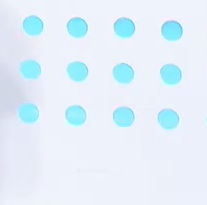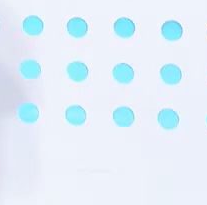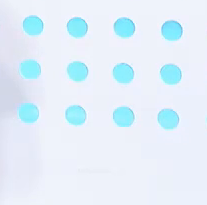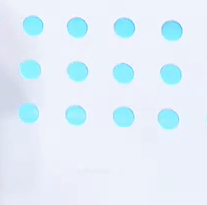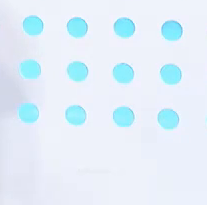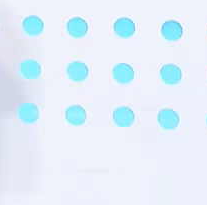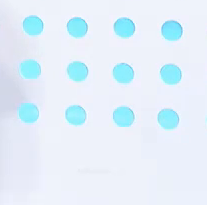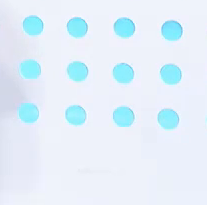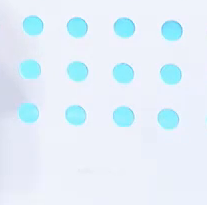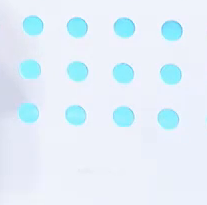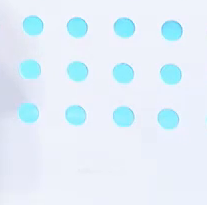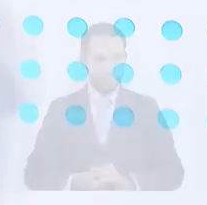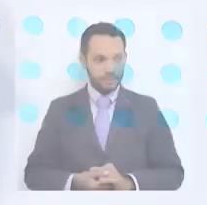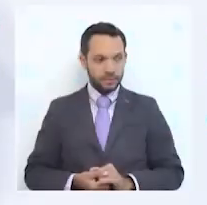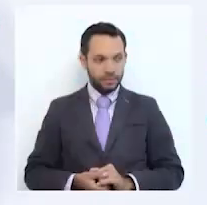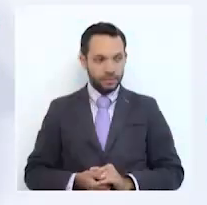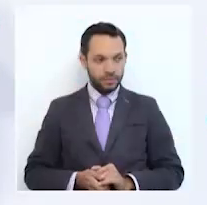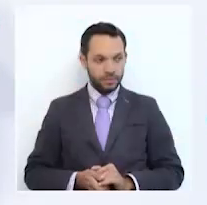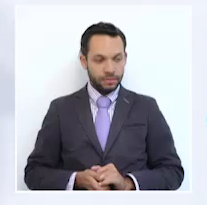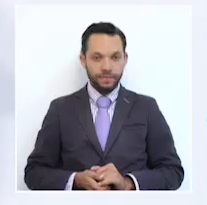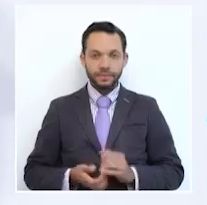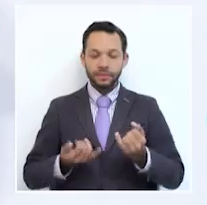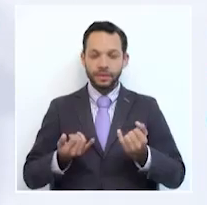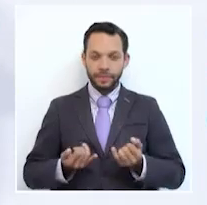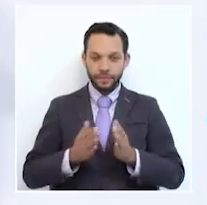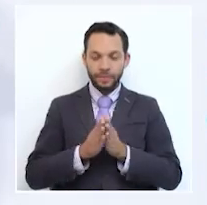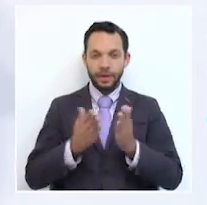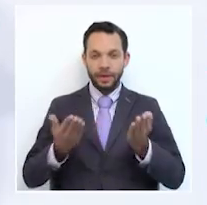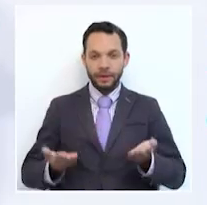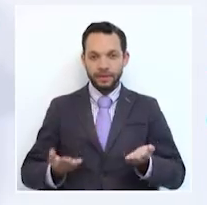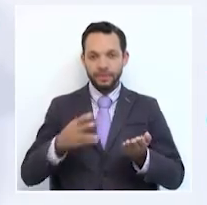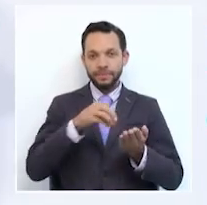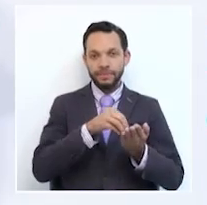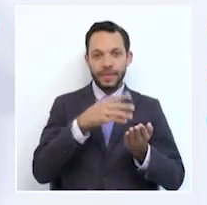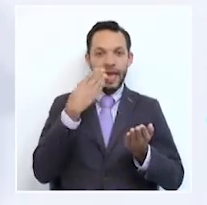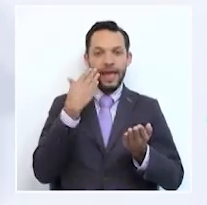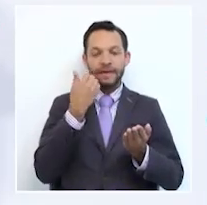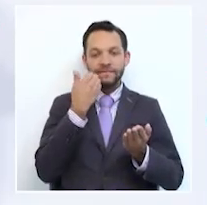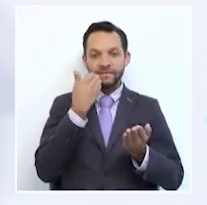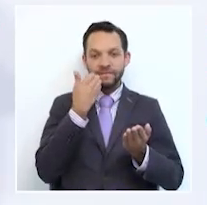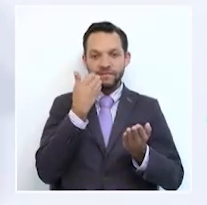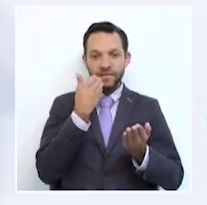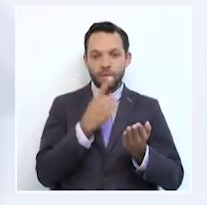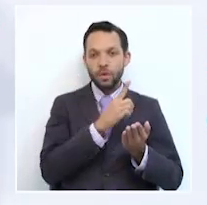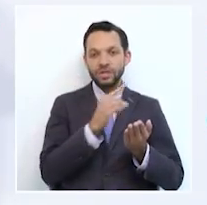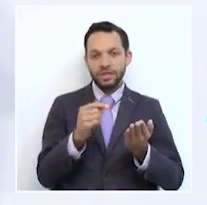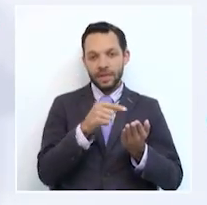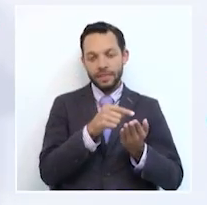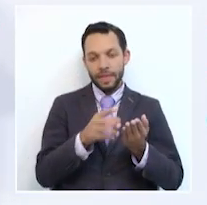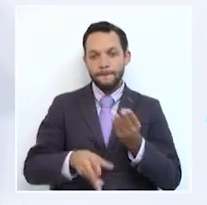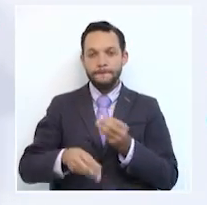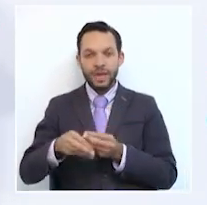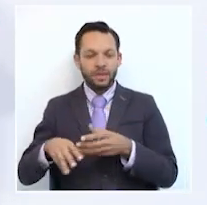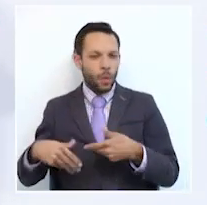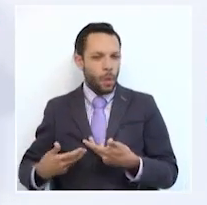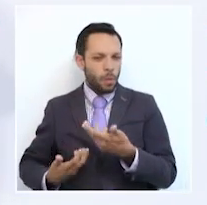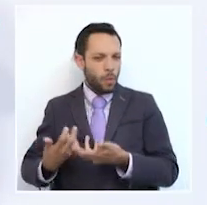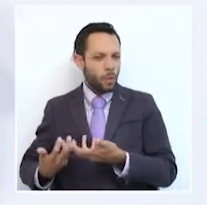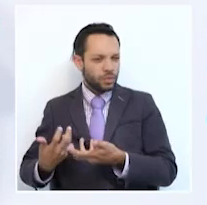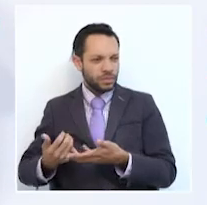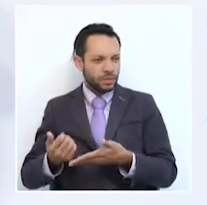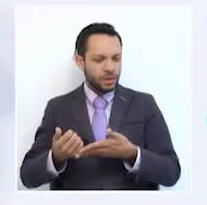las 100 enfermedades más frecuentes y cómo hacer de la cocina una farmacia este libro además ya lo que se encuentran ustedes